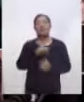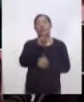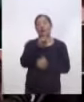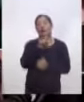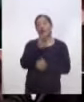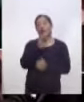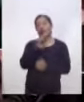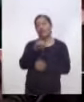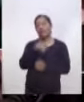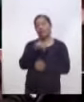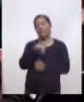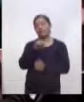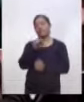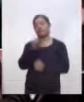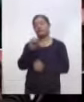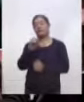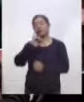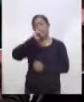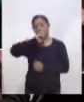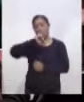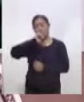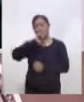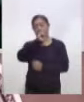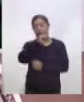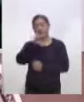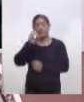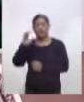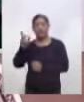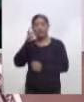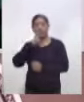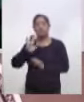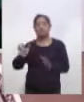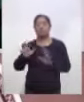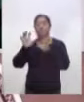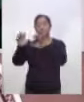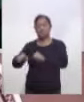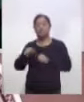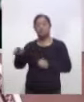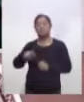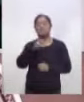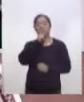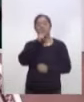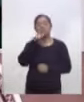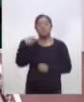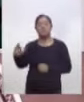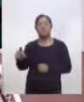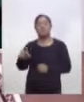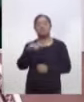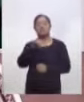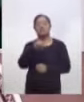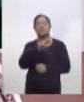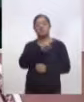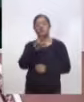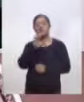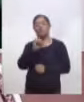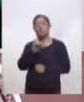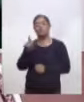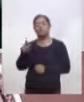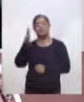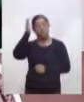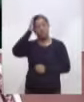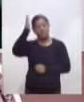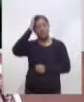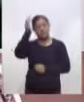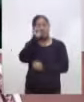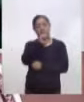secretario de Seguridad y Protección Ciudadana, confirmó la detención del padre de José Antonio Yepe Ortiz, El Marro, líder del cártel de Santa Rosa de